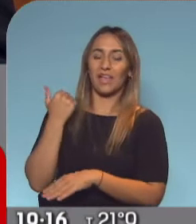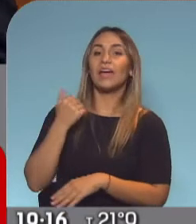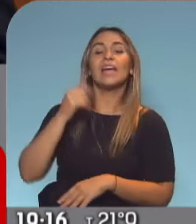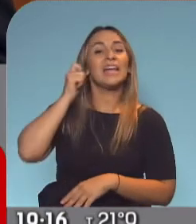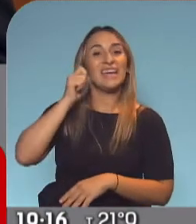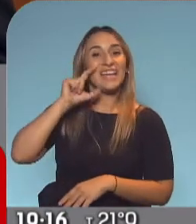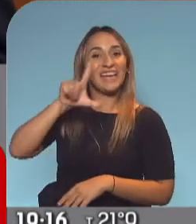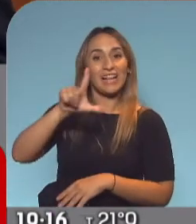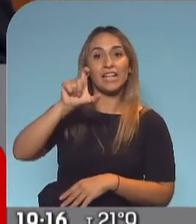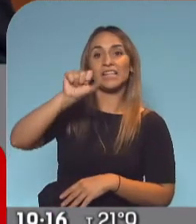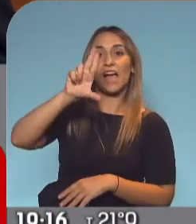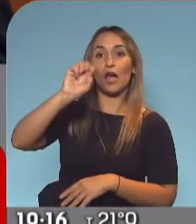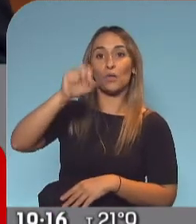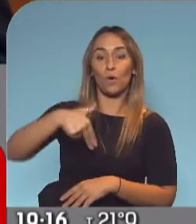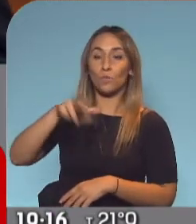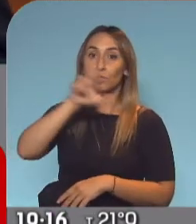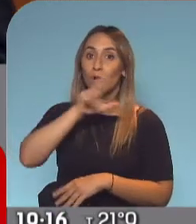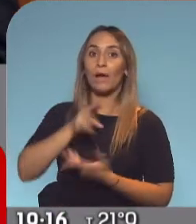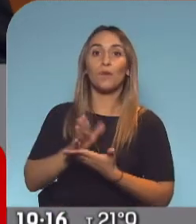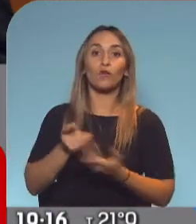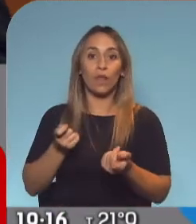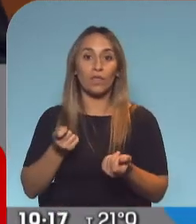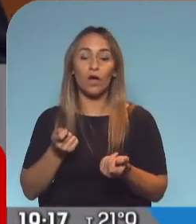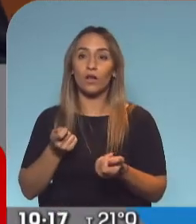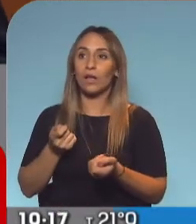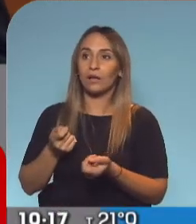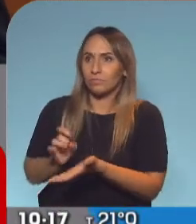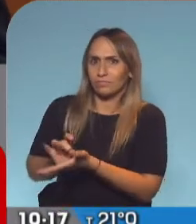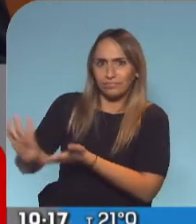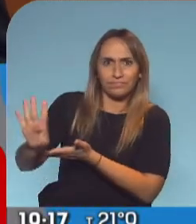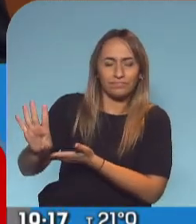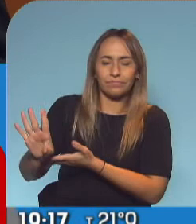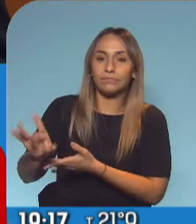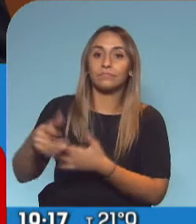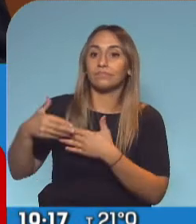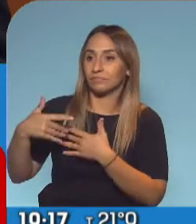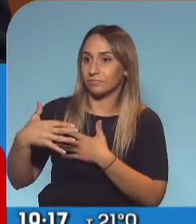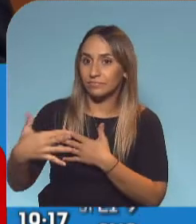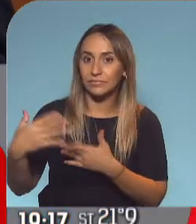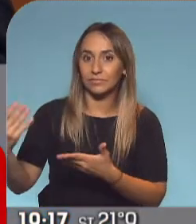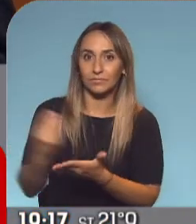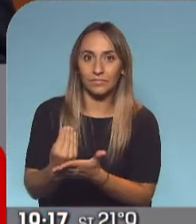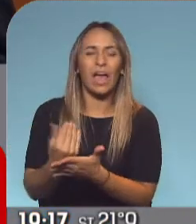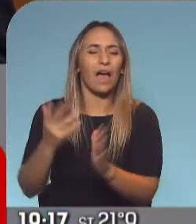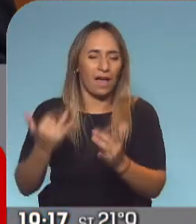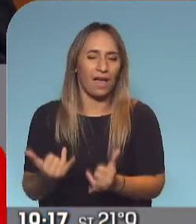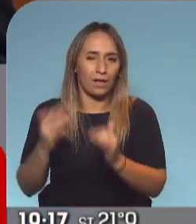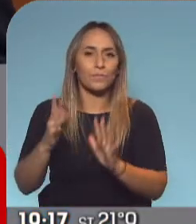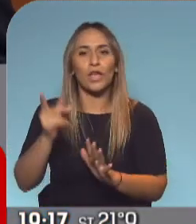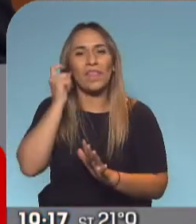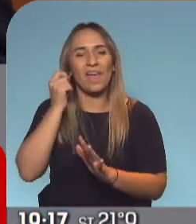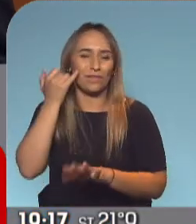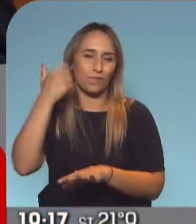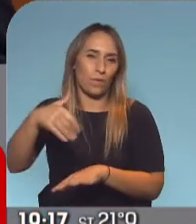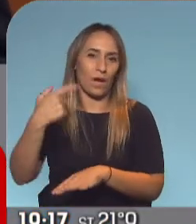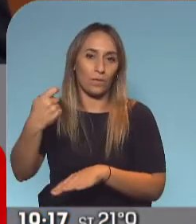Carbó, tiene un procurador interino que ya está con edad excedida para la jubilación y que además está